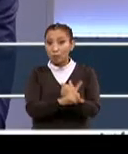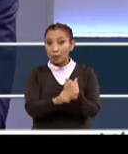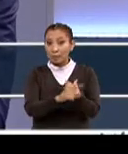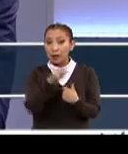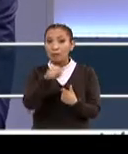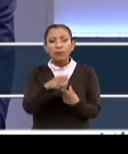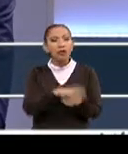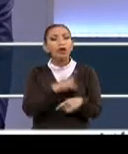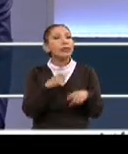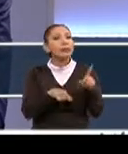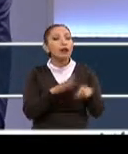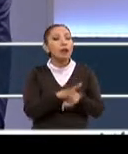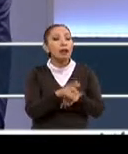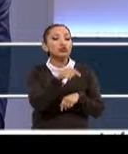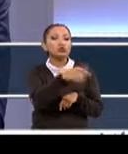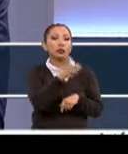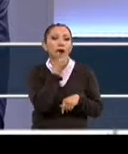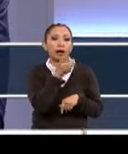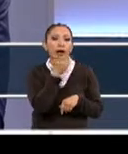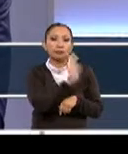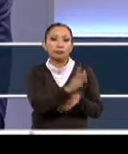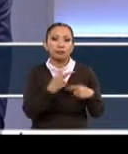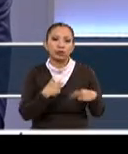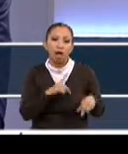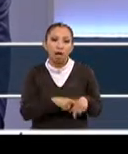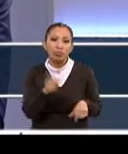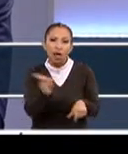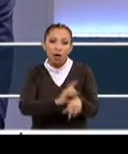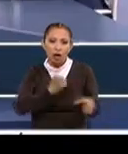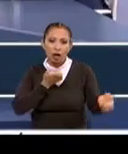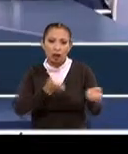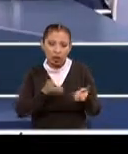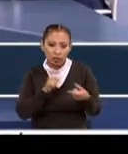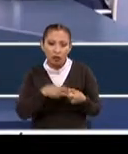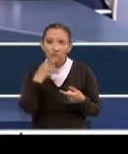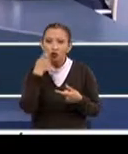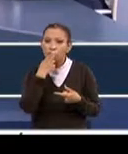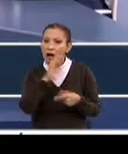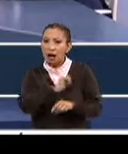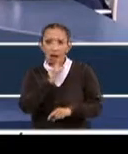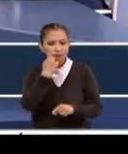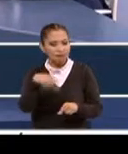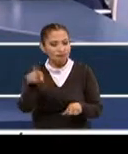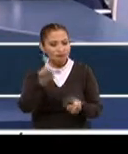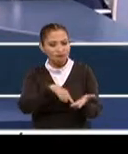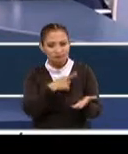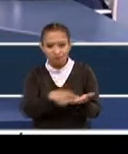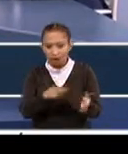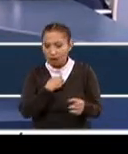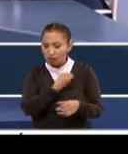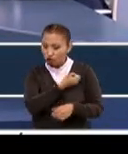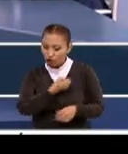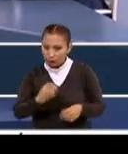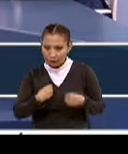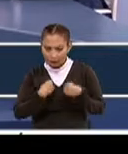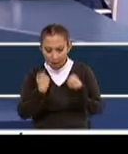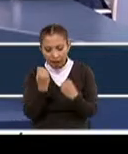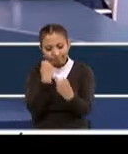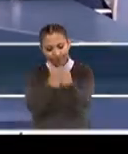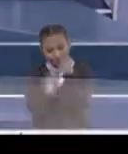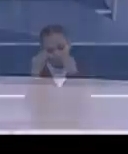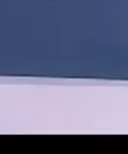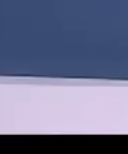que lo desarrollemos o no? De nuestros hábitos personales, de realizar ejercicio, de no fumar, de llevar una vida ordenada con la cuestión